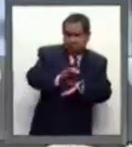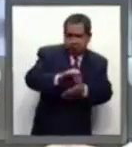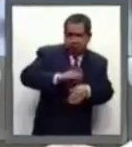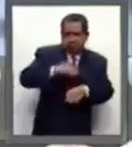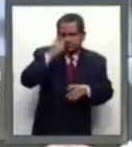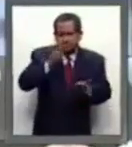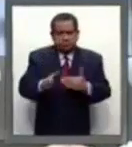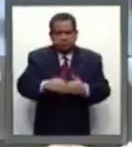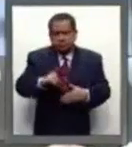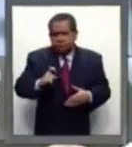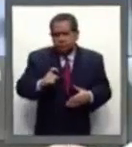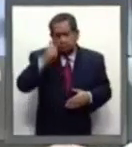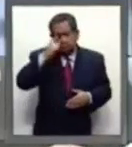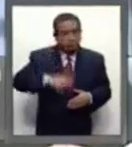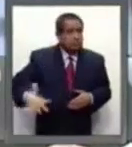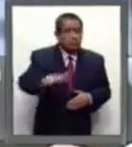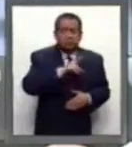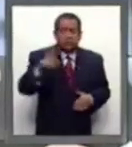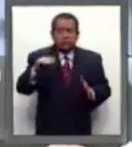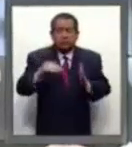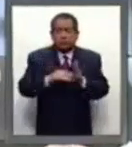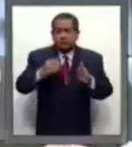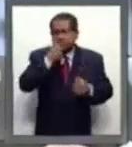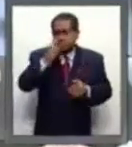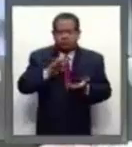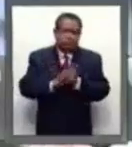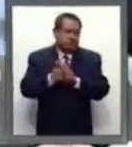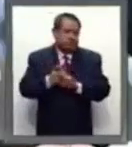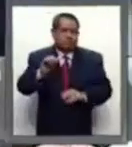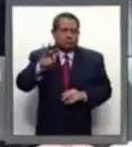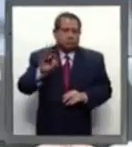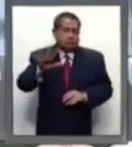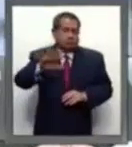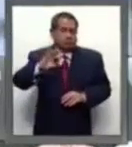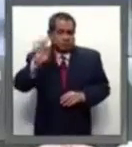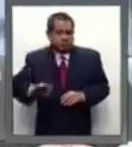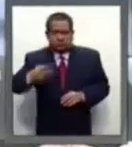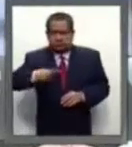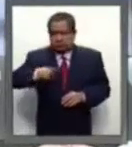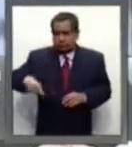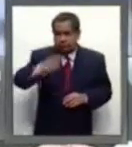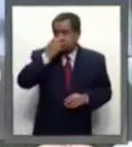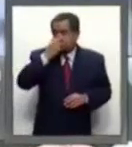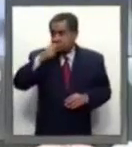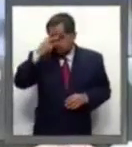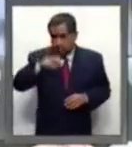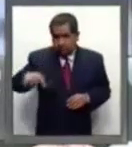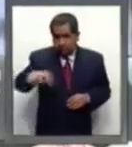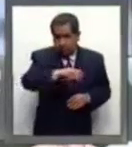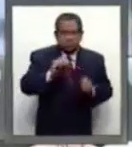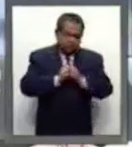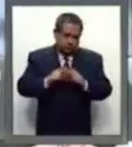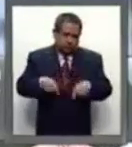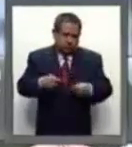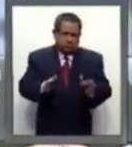que por lo menos 80.000 escuelas equivalentes al 45% del total de planteles en México cuenten con bebederos y